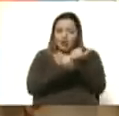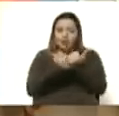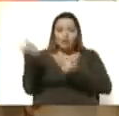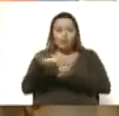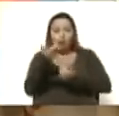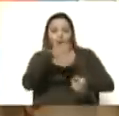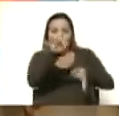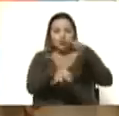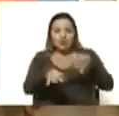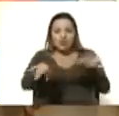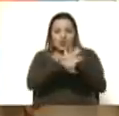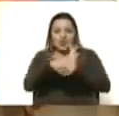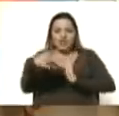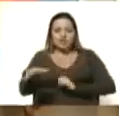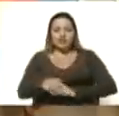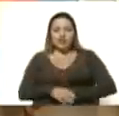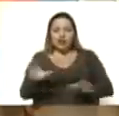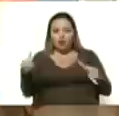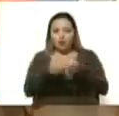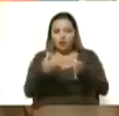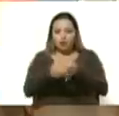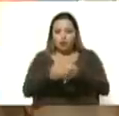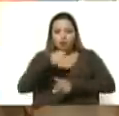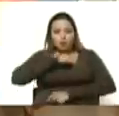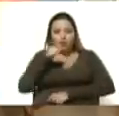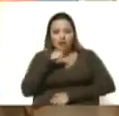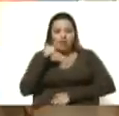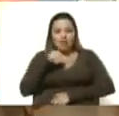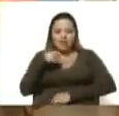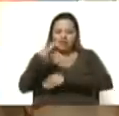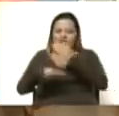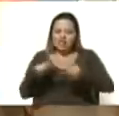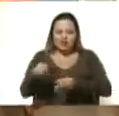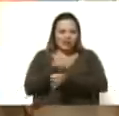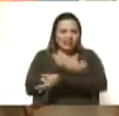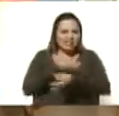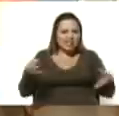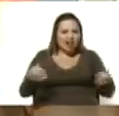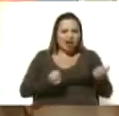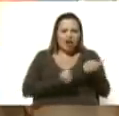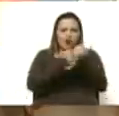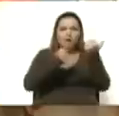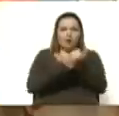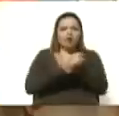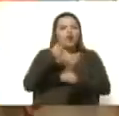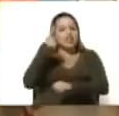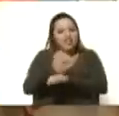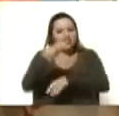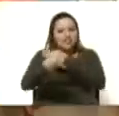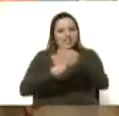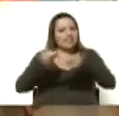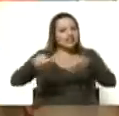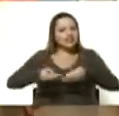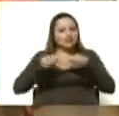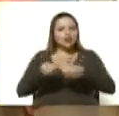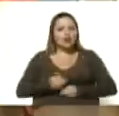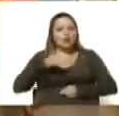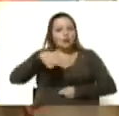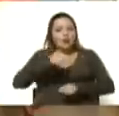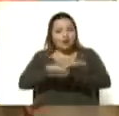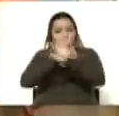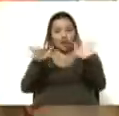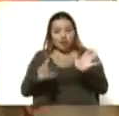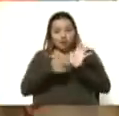estos cuerpos policiales que nos dieron un extraordinario apoyo, como debe ser, para esclarecer la